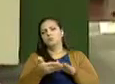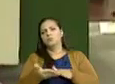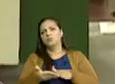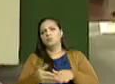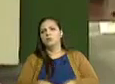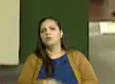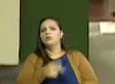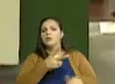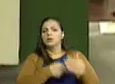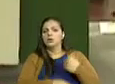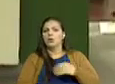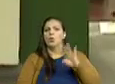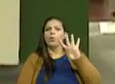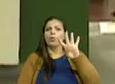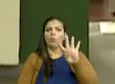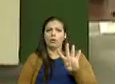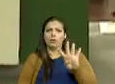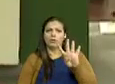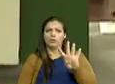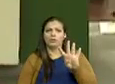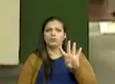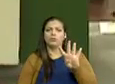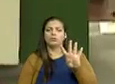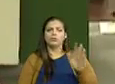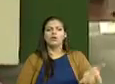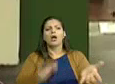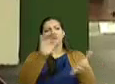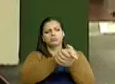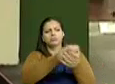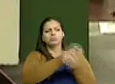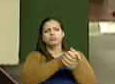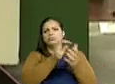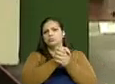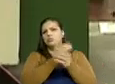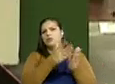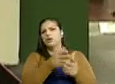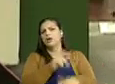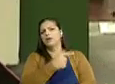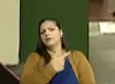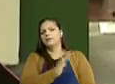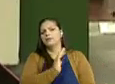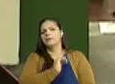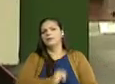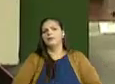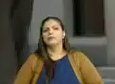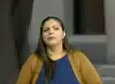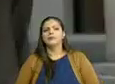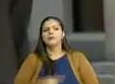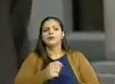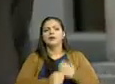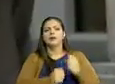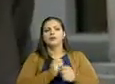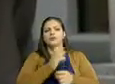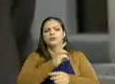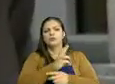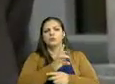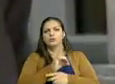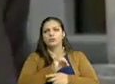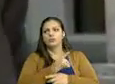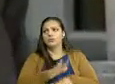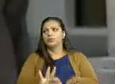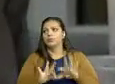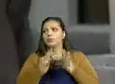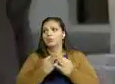hijos, ventajosamente ya todos casados. La señora tenía 68 años, Mariana. En medio del dolor de los